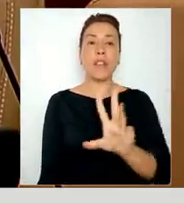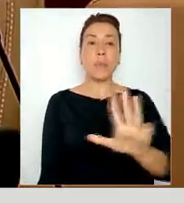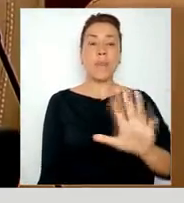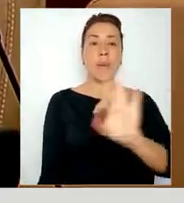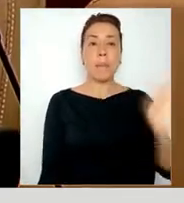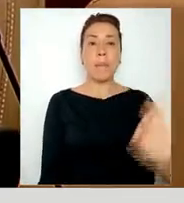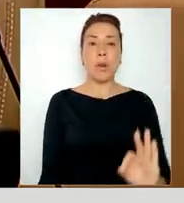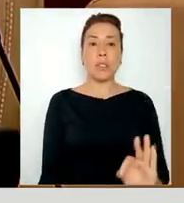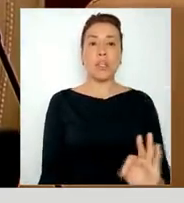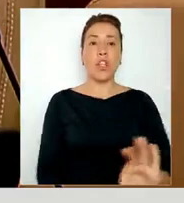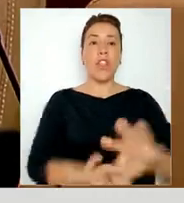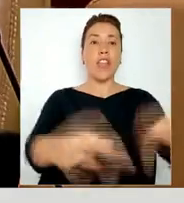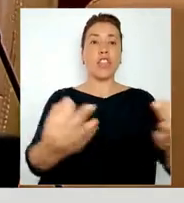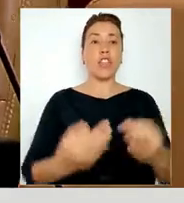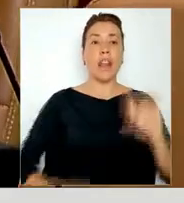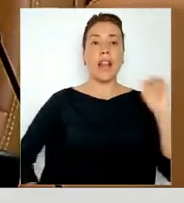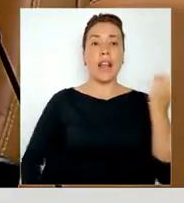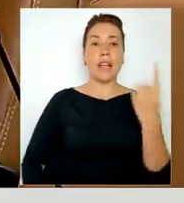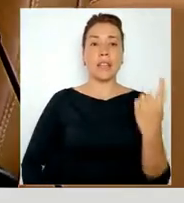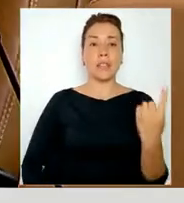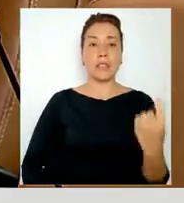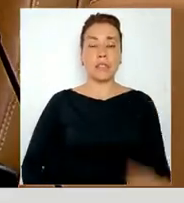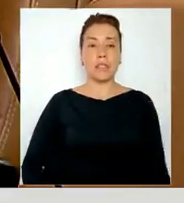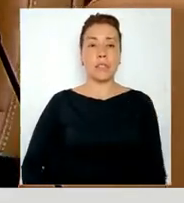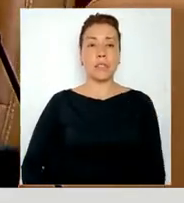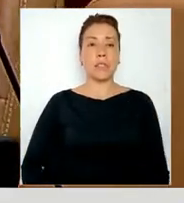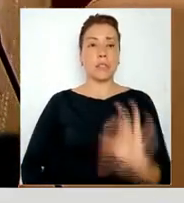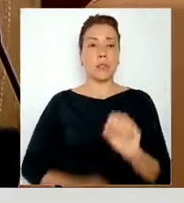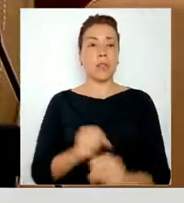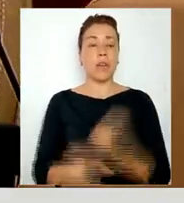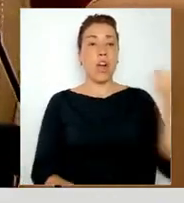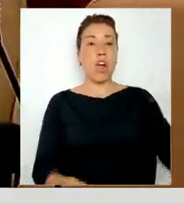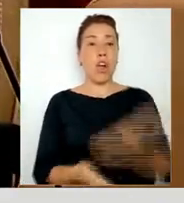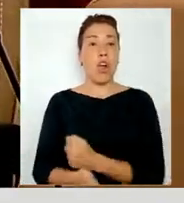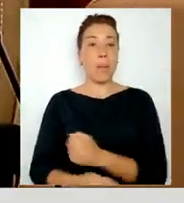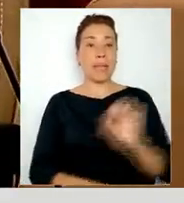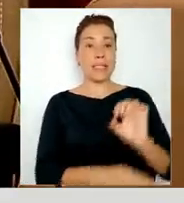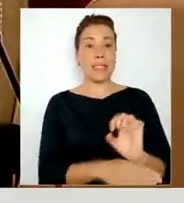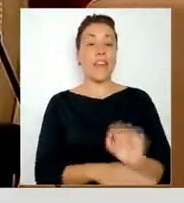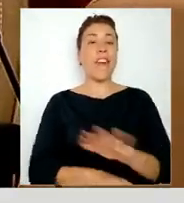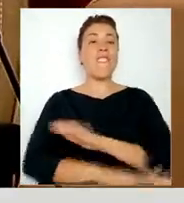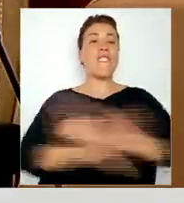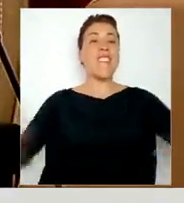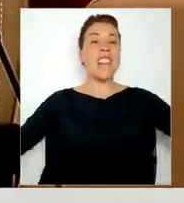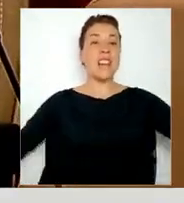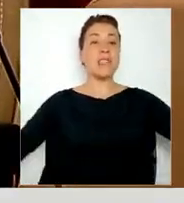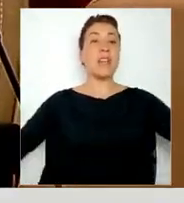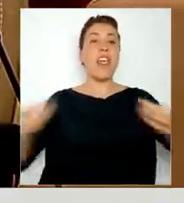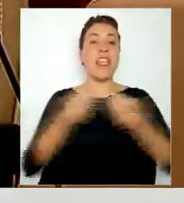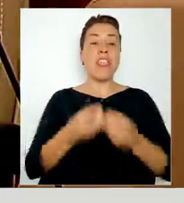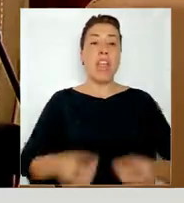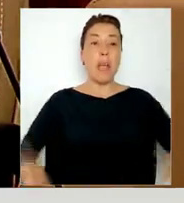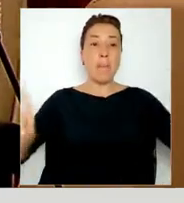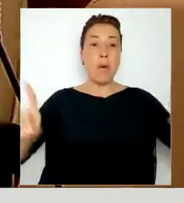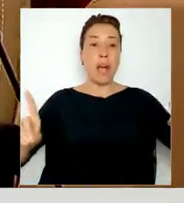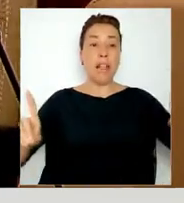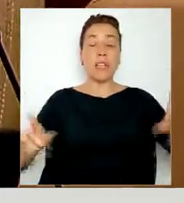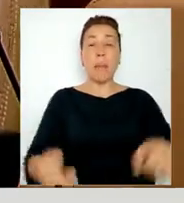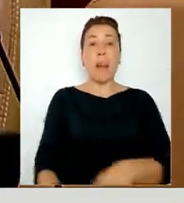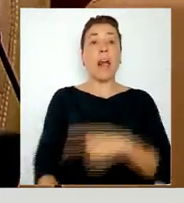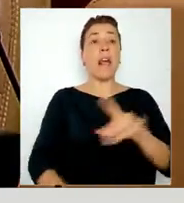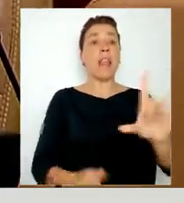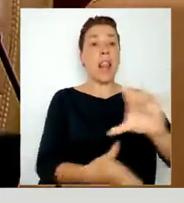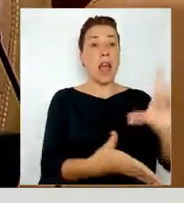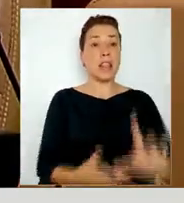nacional a 50 años del golpe de estado que puso fin a la democracia más estable de América Latina Yo invito a